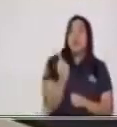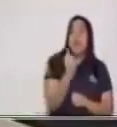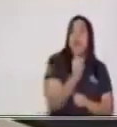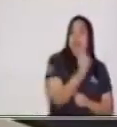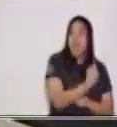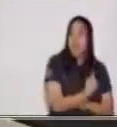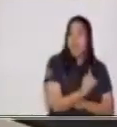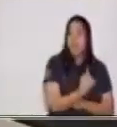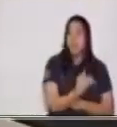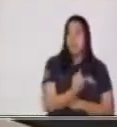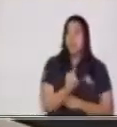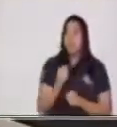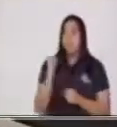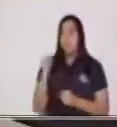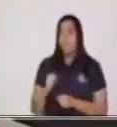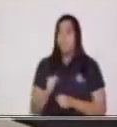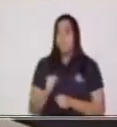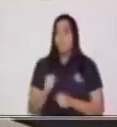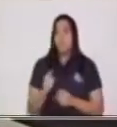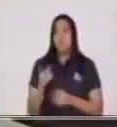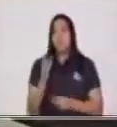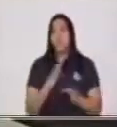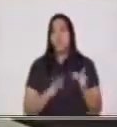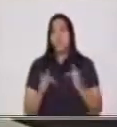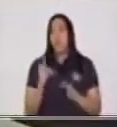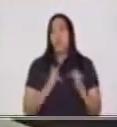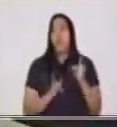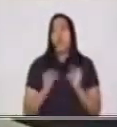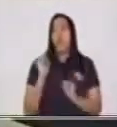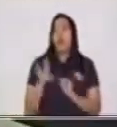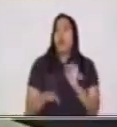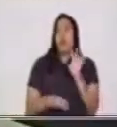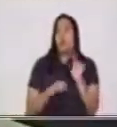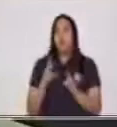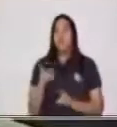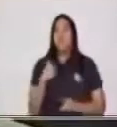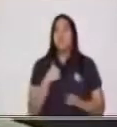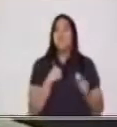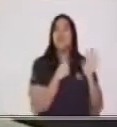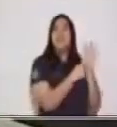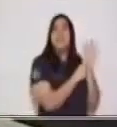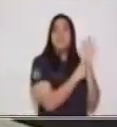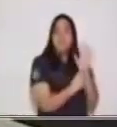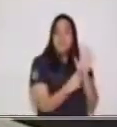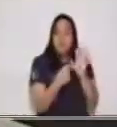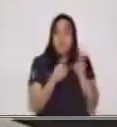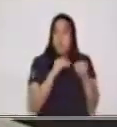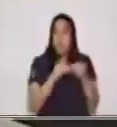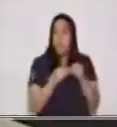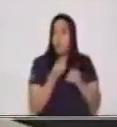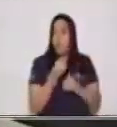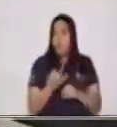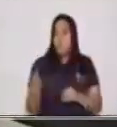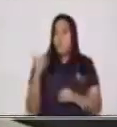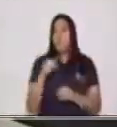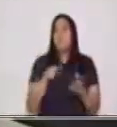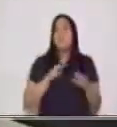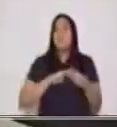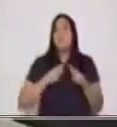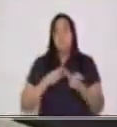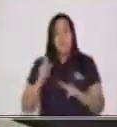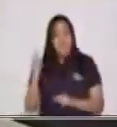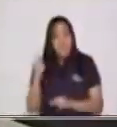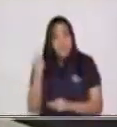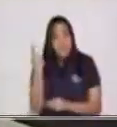Cada renglón o algunos renglones nos van a ir representando esas ecuaciones. En este caso, la primera ecuación la